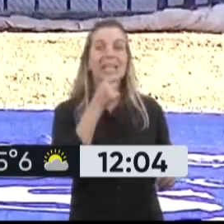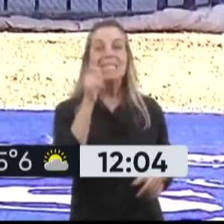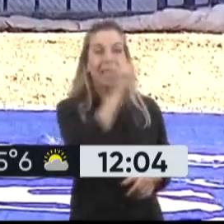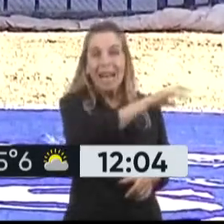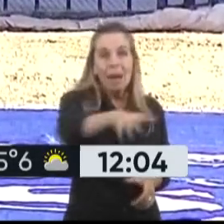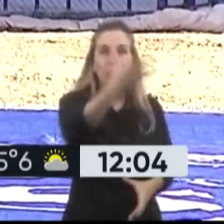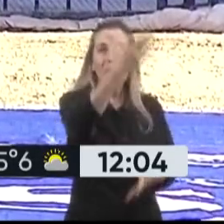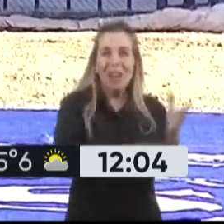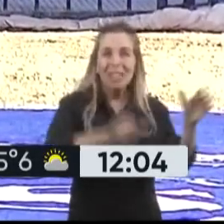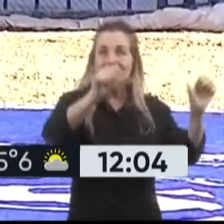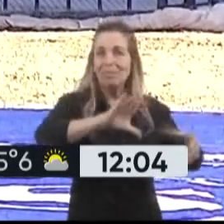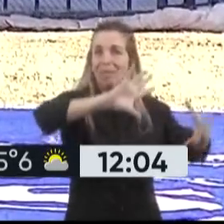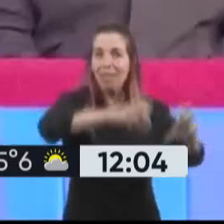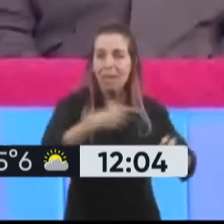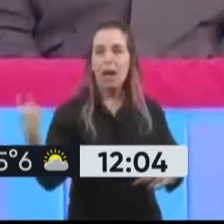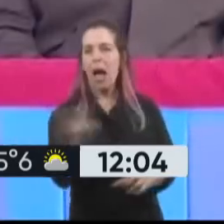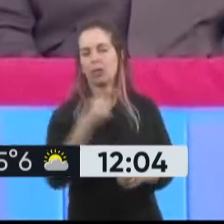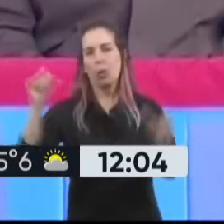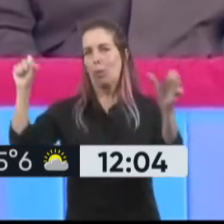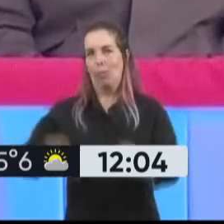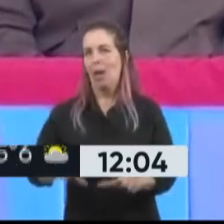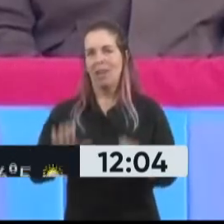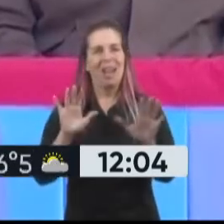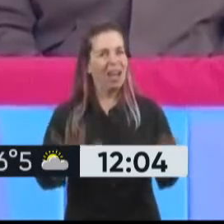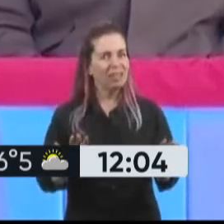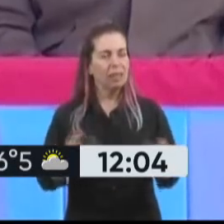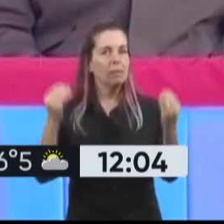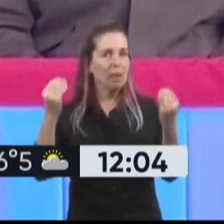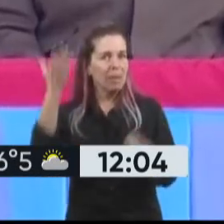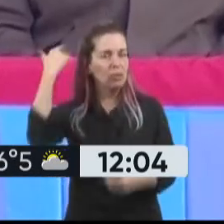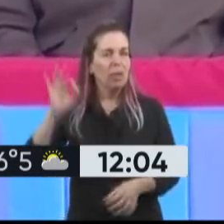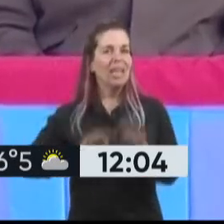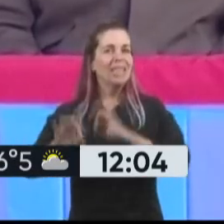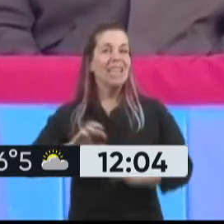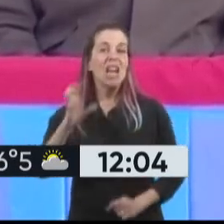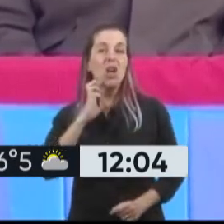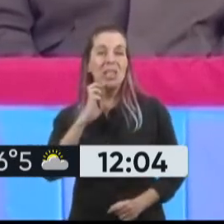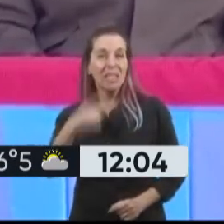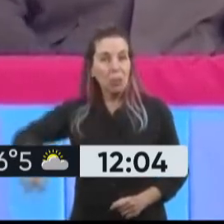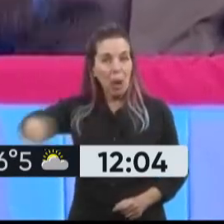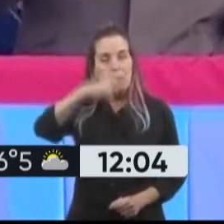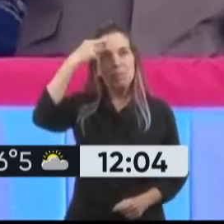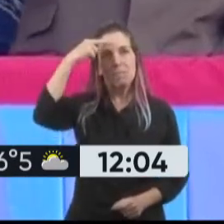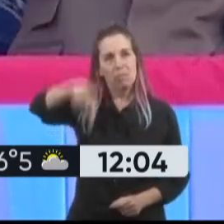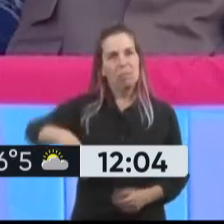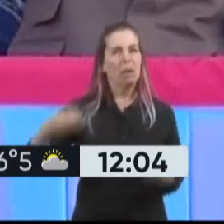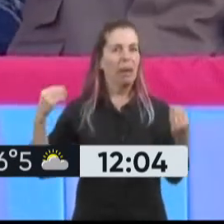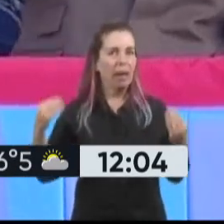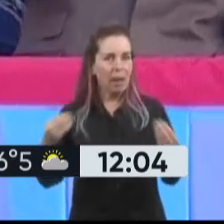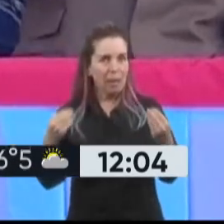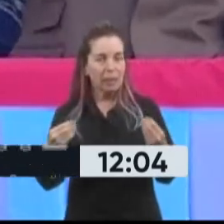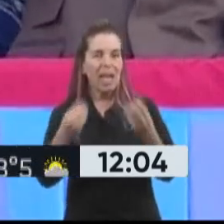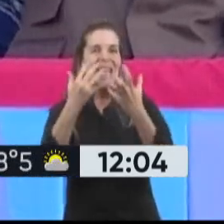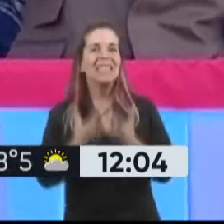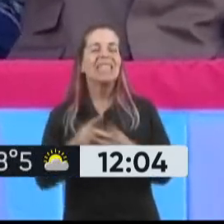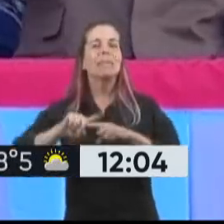mal. Es un hecho que en el siglo XIX, cuando pacificamos el país y adoptamos un